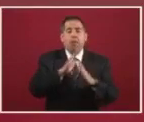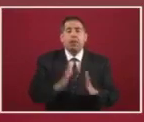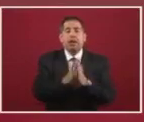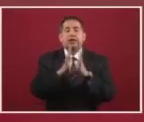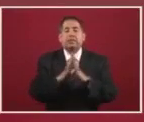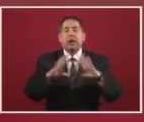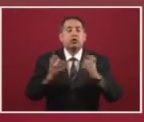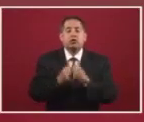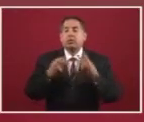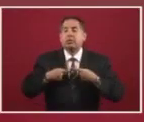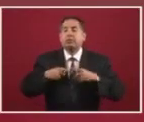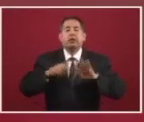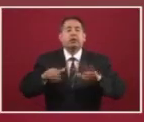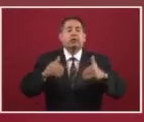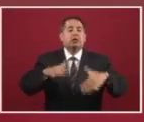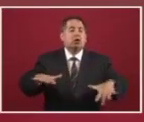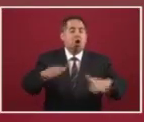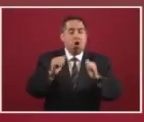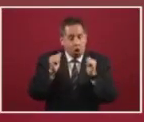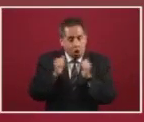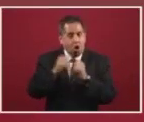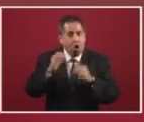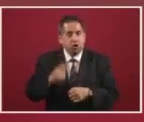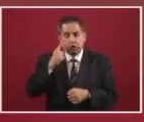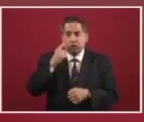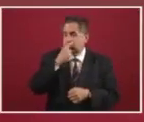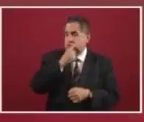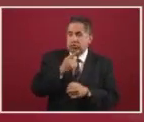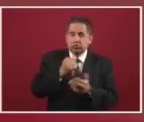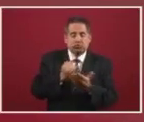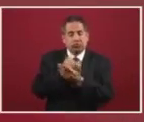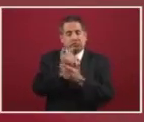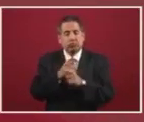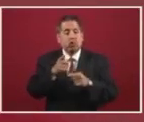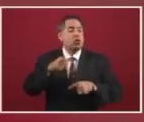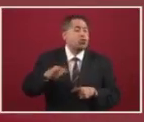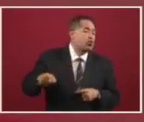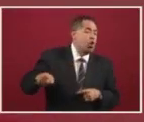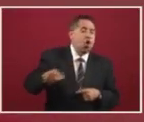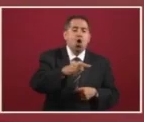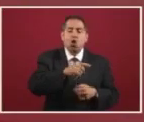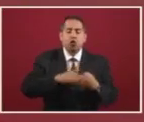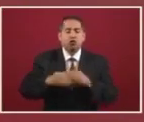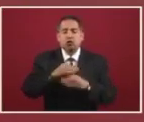ciudadana, de democracia participativa.